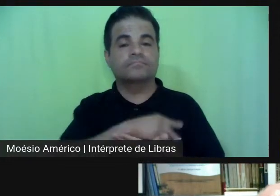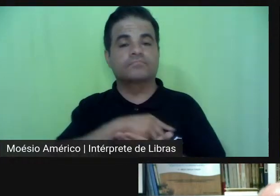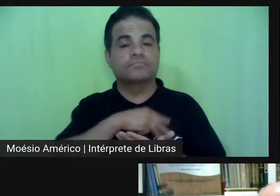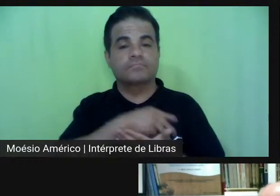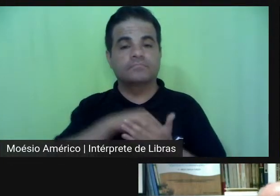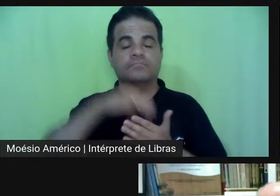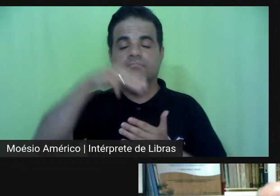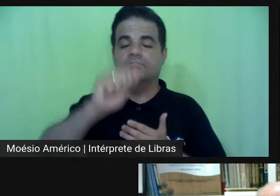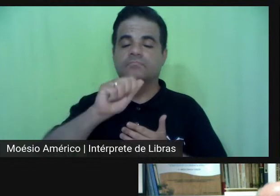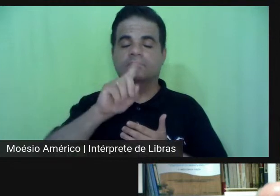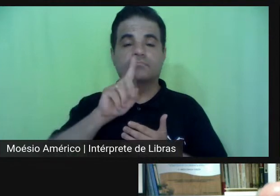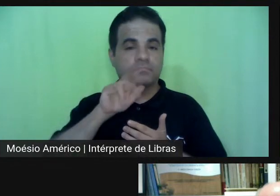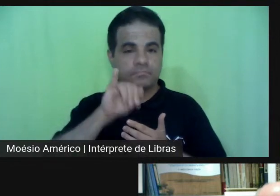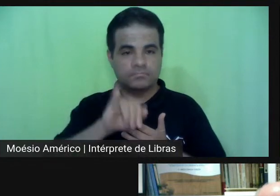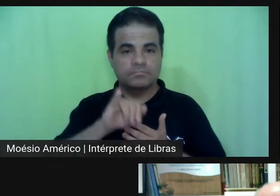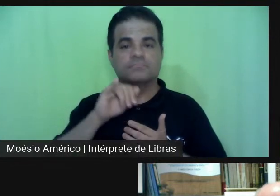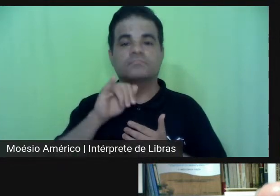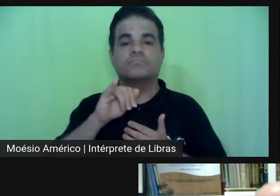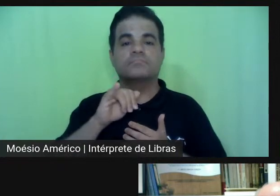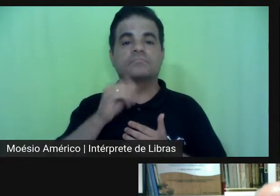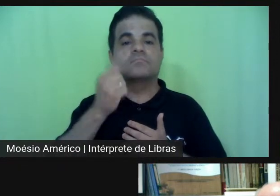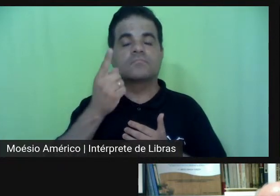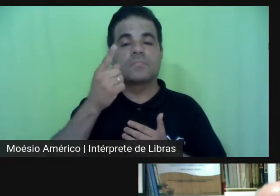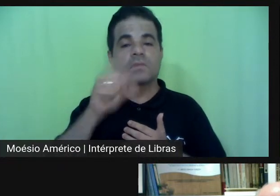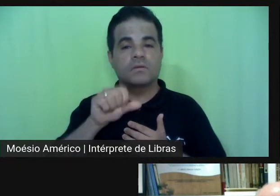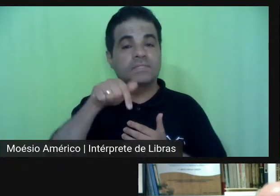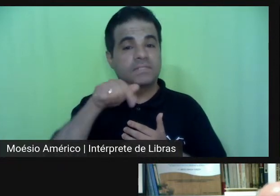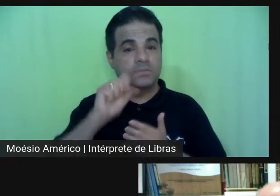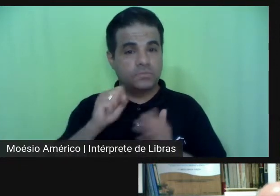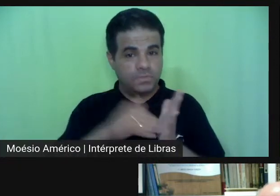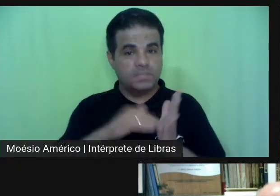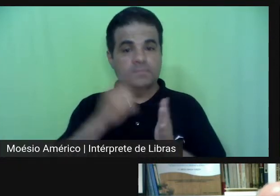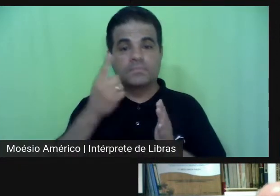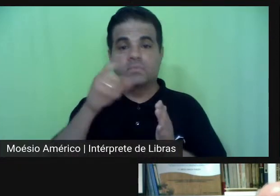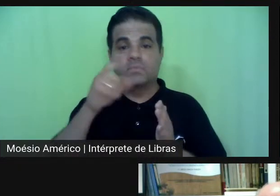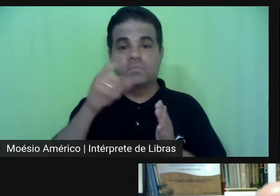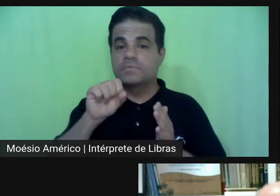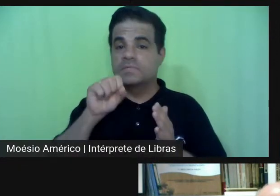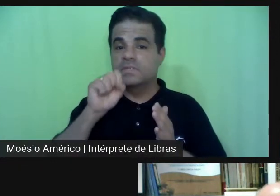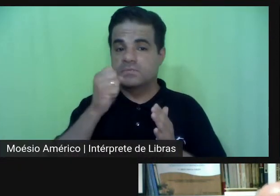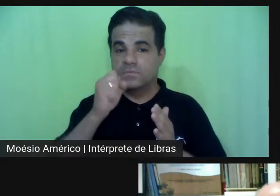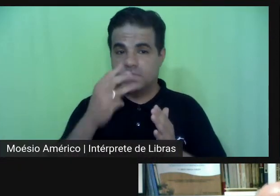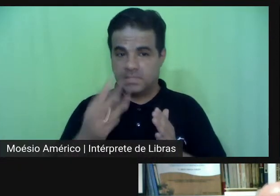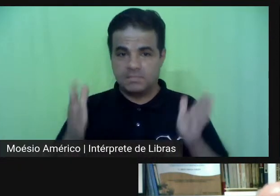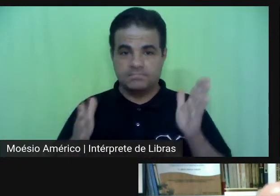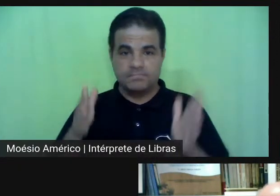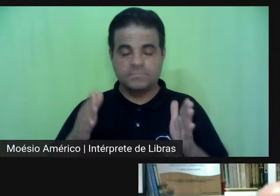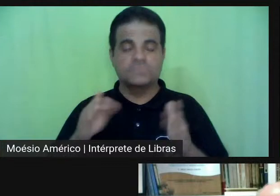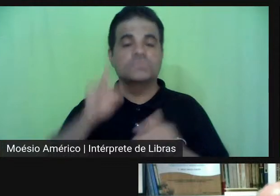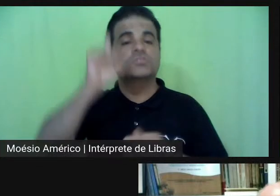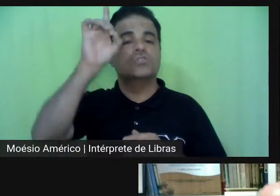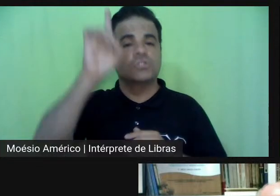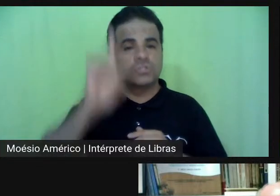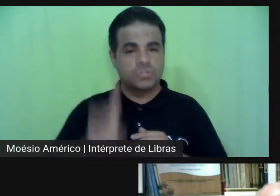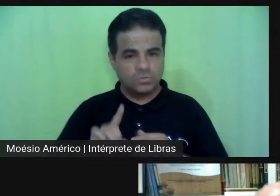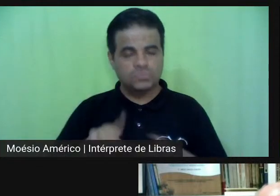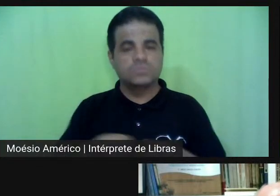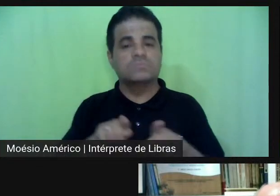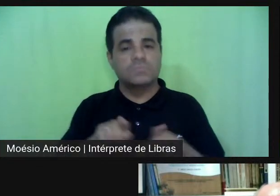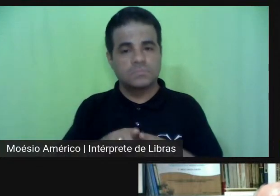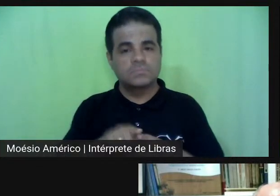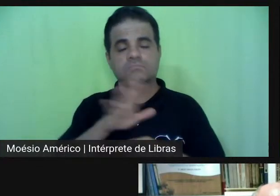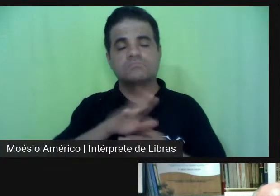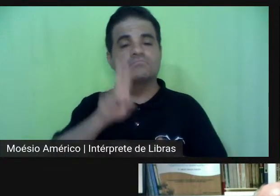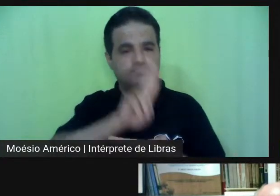1978 1973 fue director del departamento de historia realmente de medicina de las